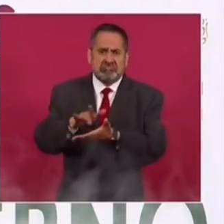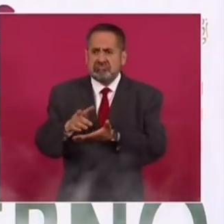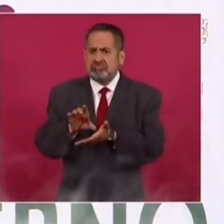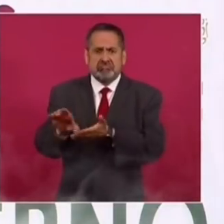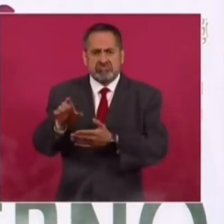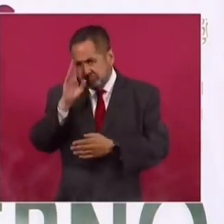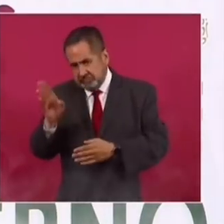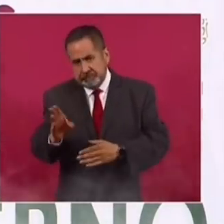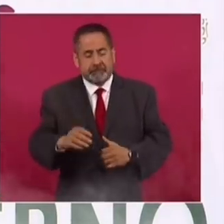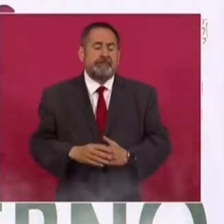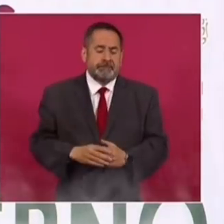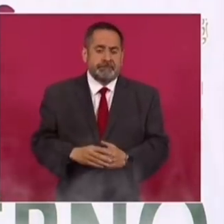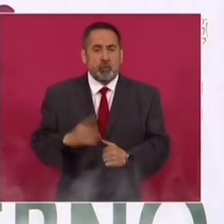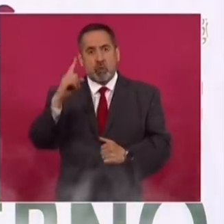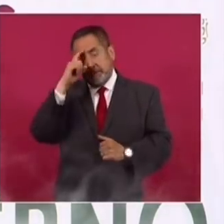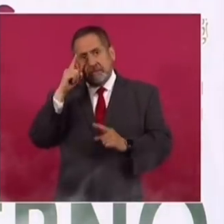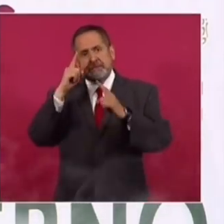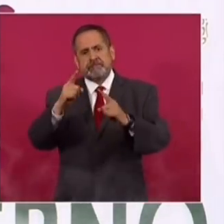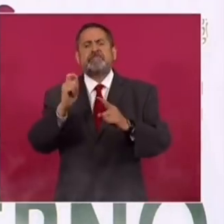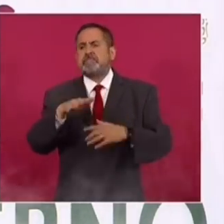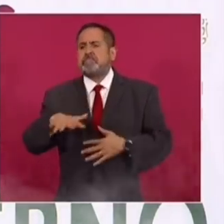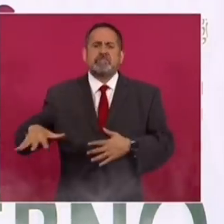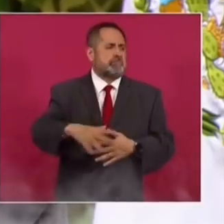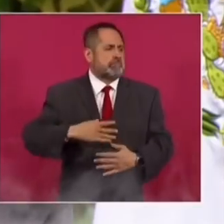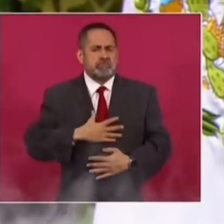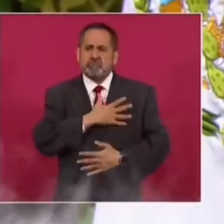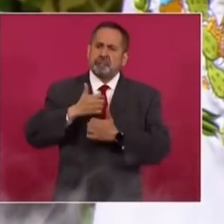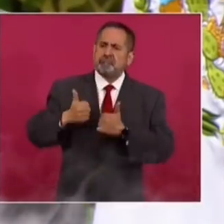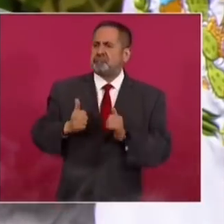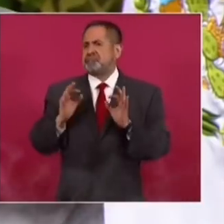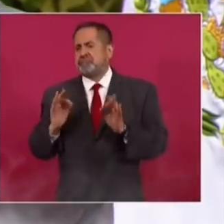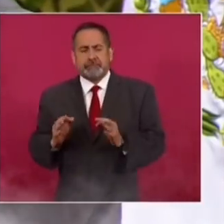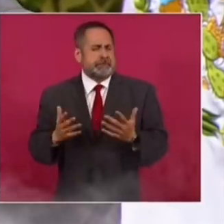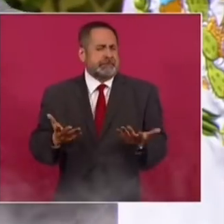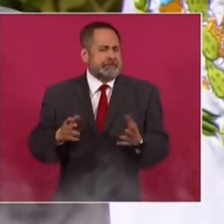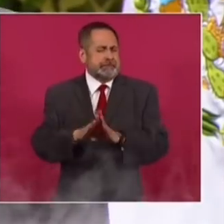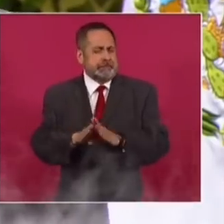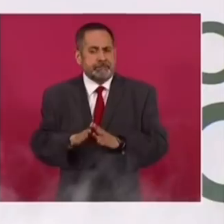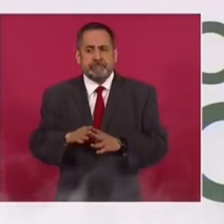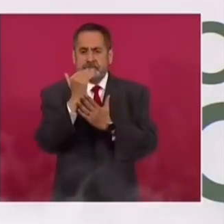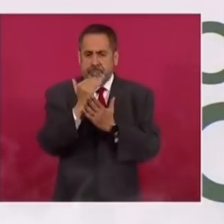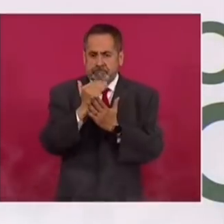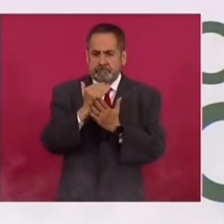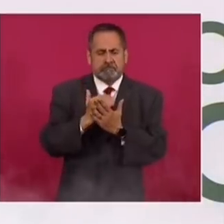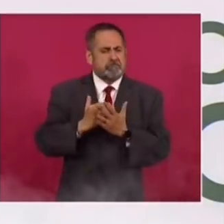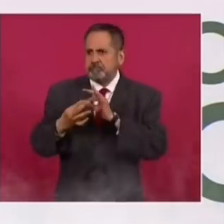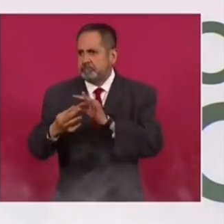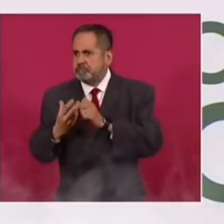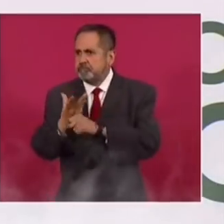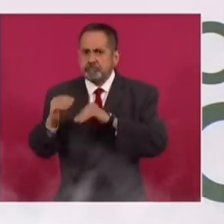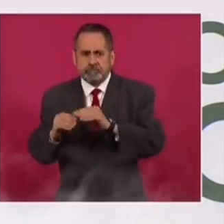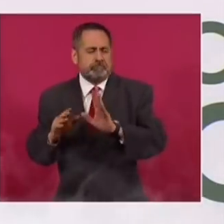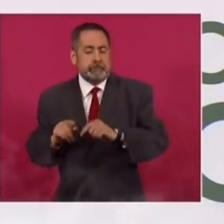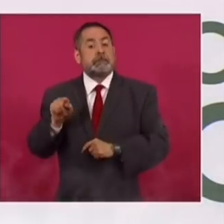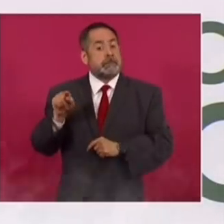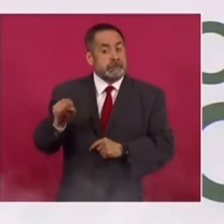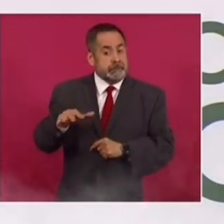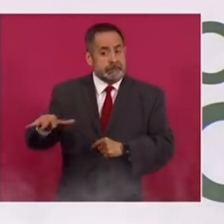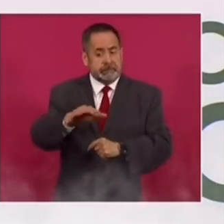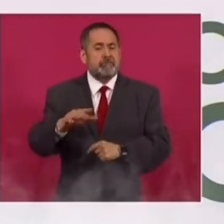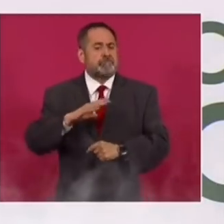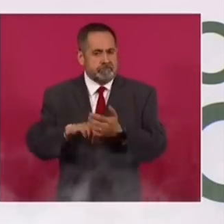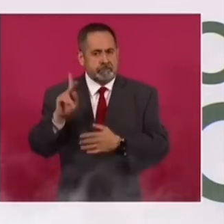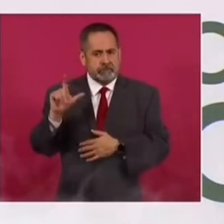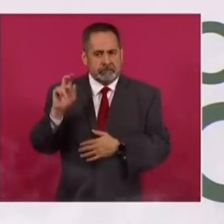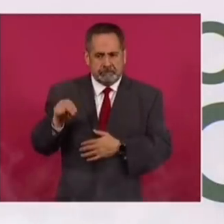mayor en nuestro propósito de establecer un verdadero estado de bienestar consiste en hacer realidad el derecho a la salud el sector salud está llevando a la práctica un plan